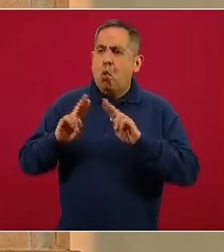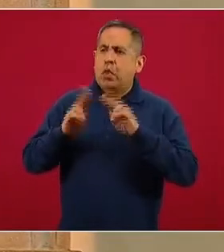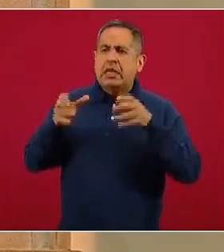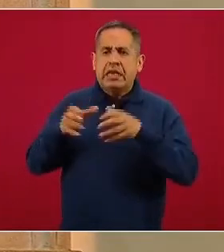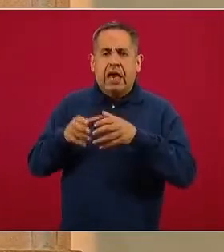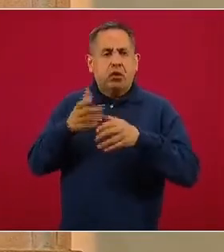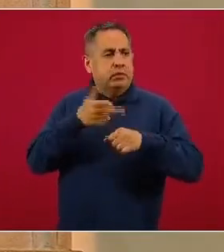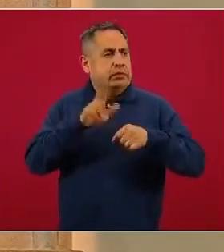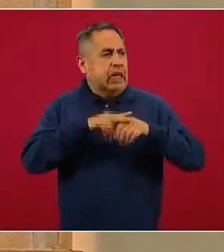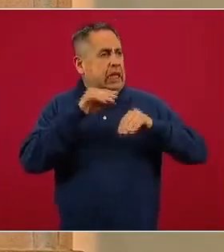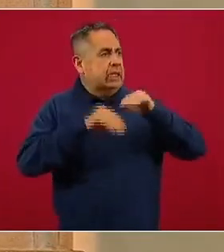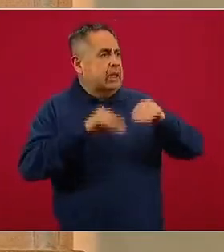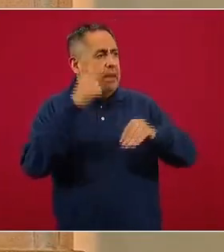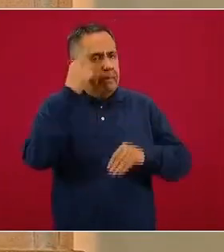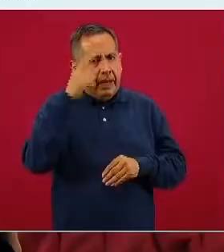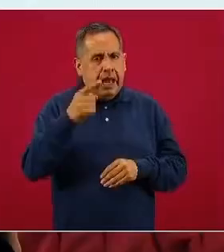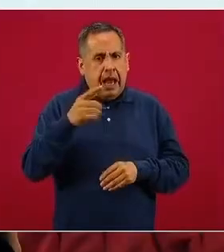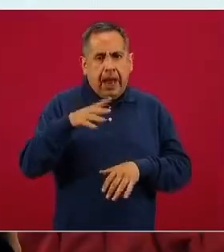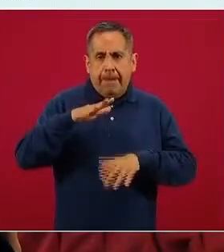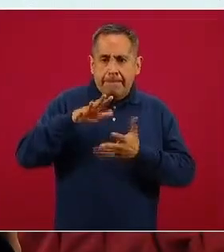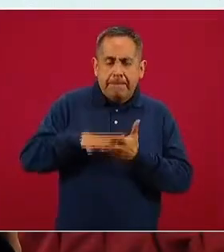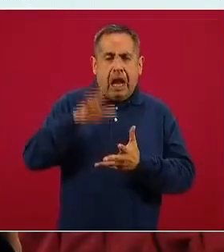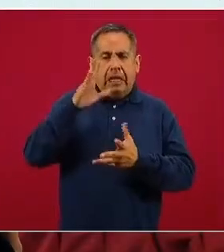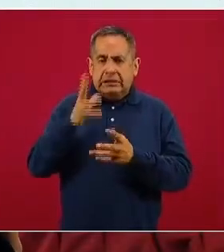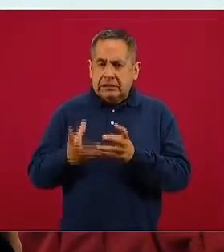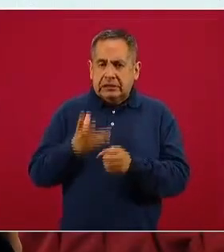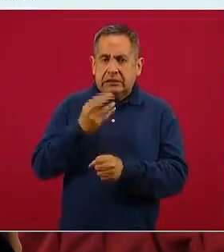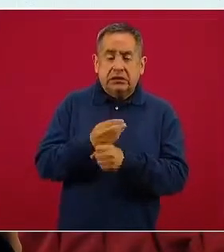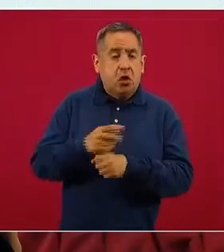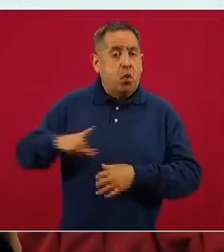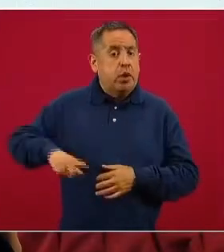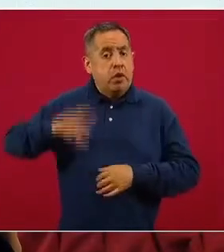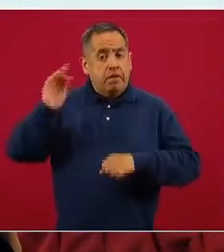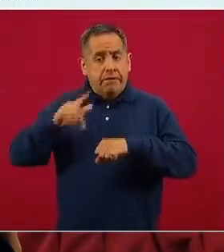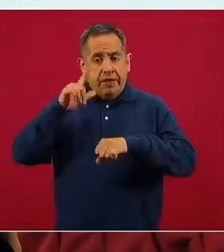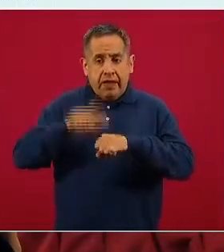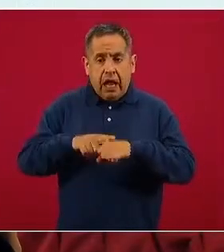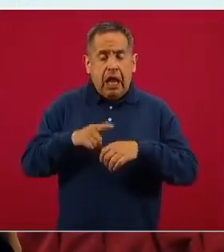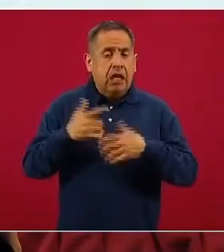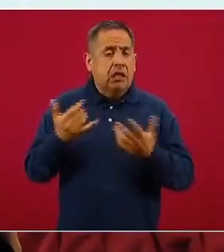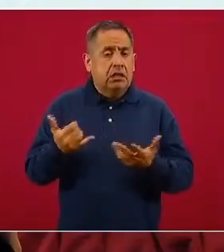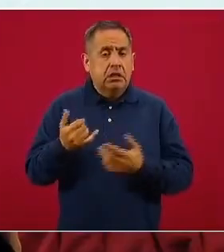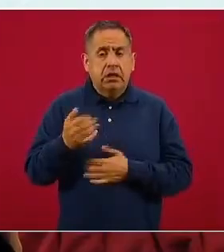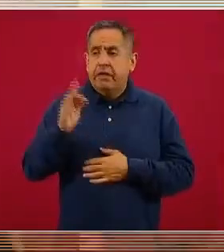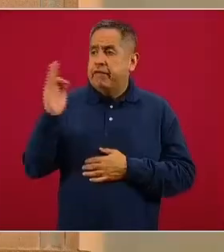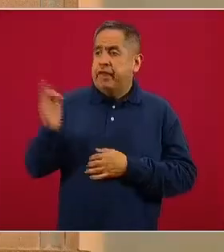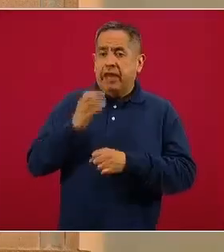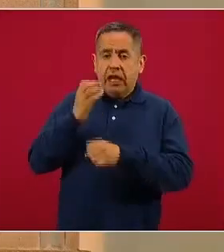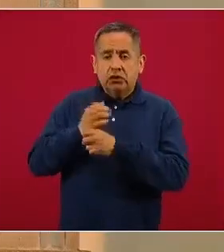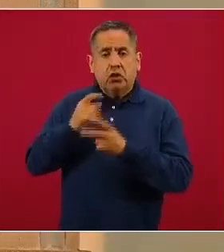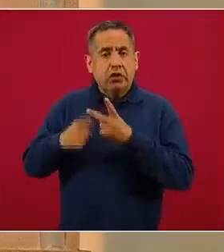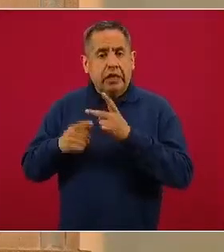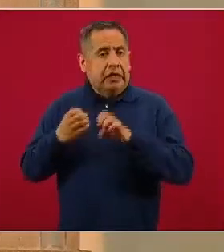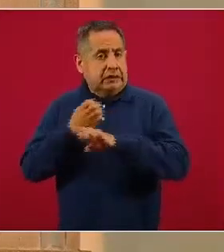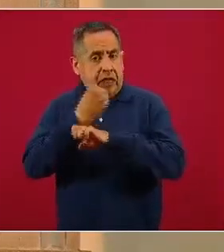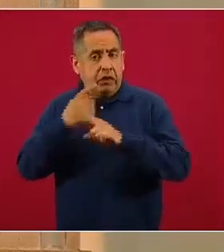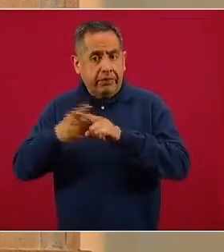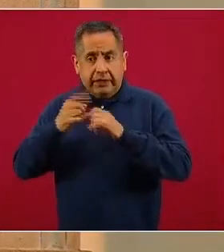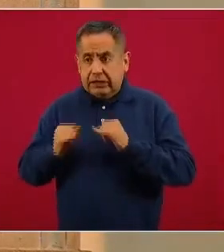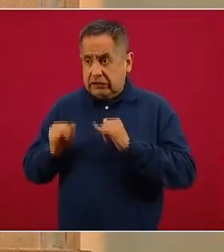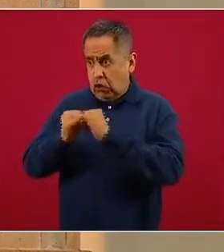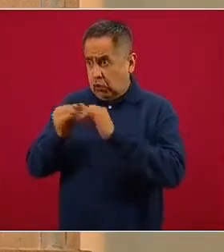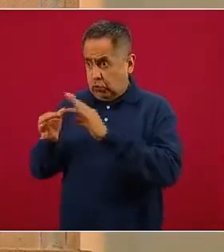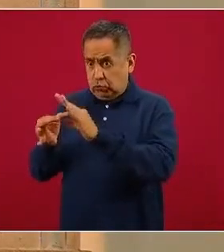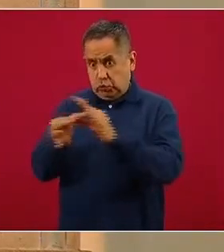hospitalarias para que aún con un mayor refuerzo del gobierno federal y de cooperaciones entre la federación y el estado y todas las